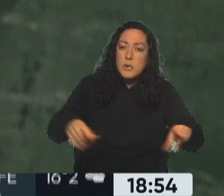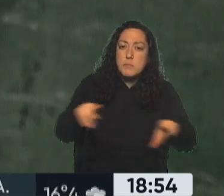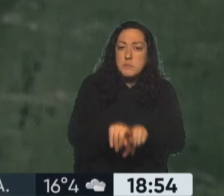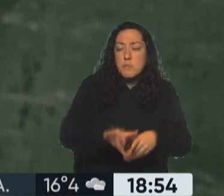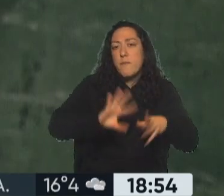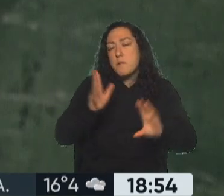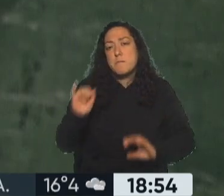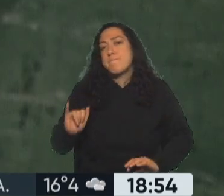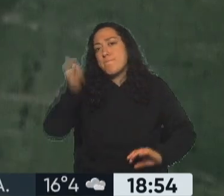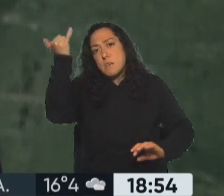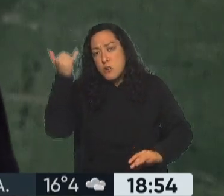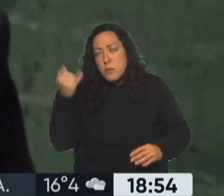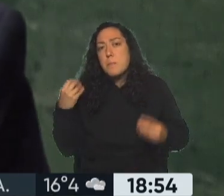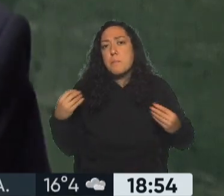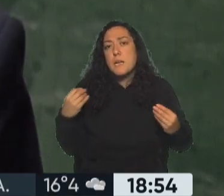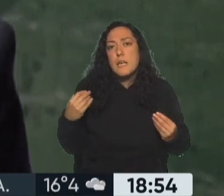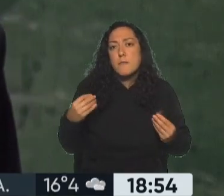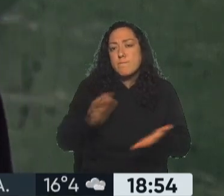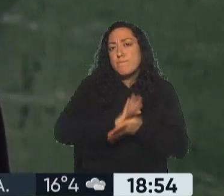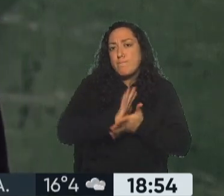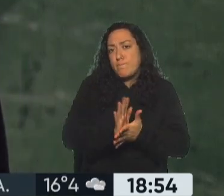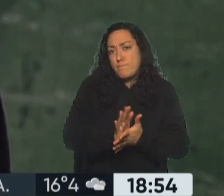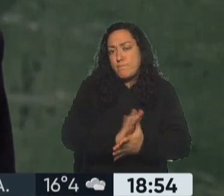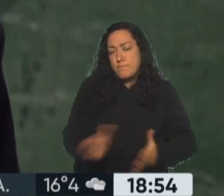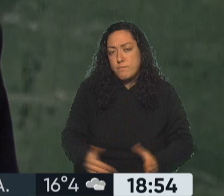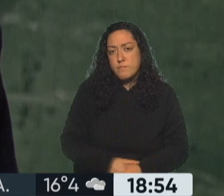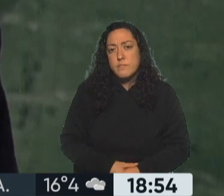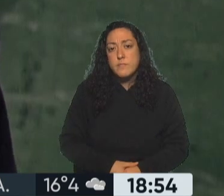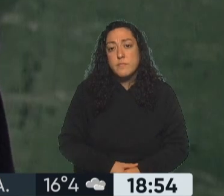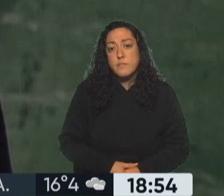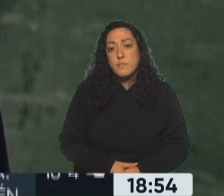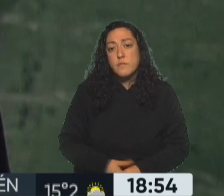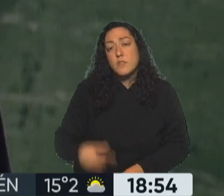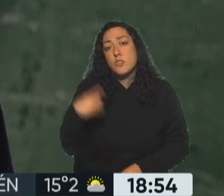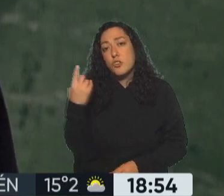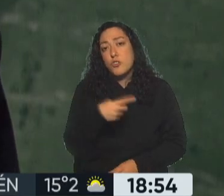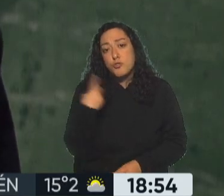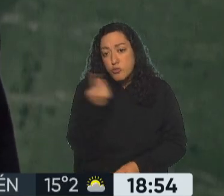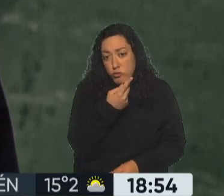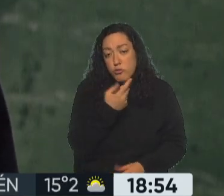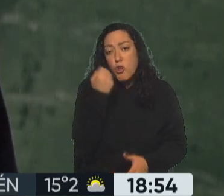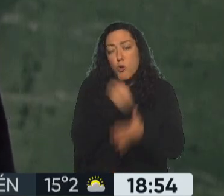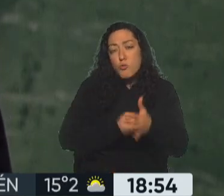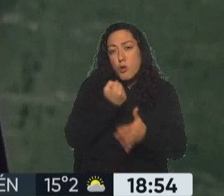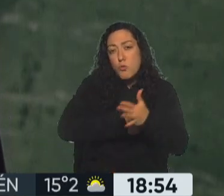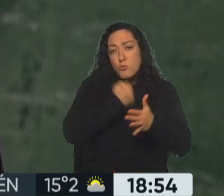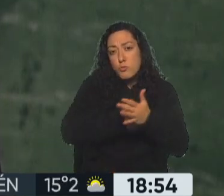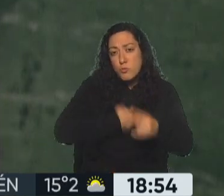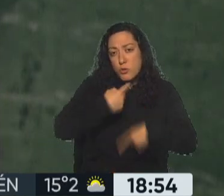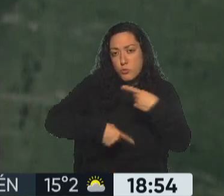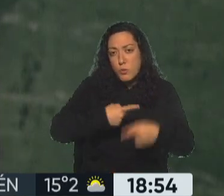más eficaz para acabar con esa amenaza. Por nuestra parte, seguimos luchando contra la